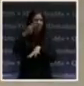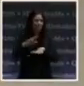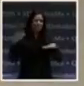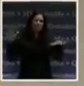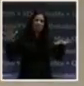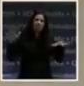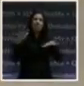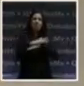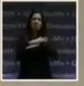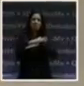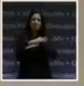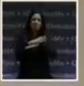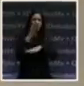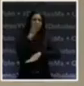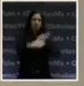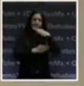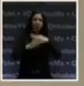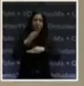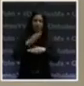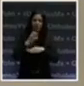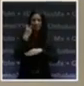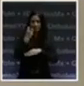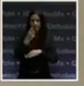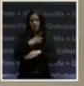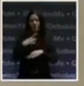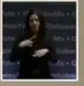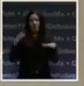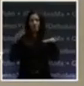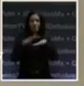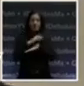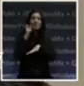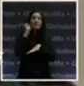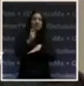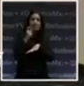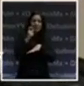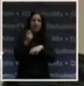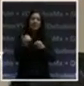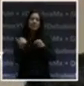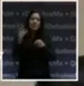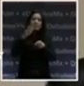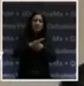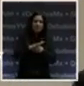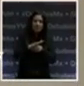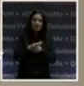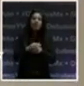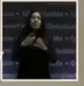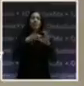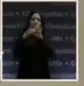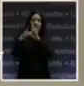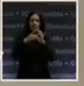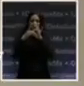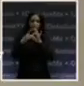radicalmente, prácticamente todo lo que es la administración en relación